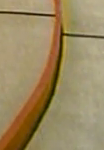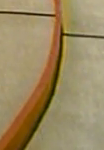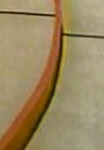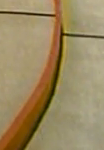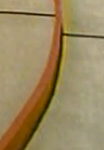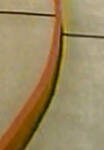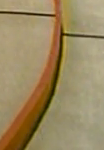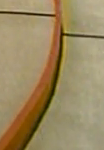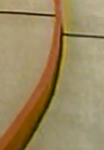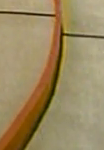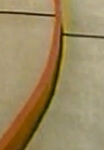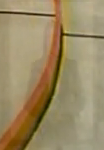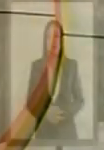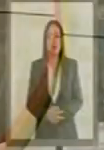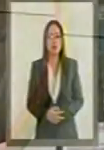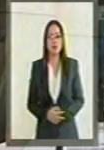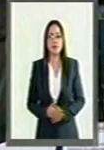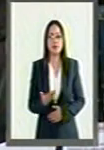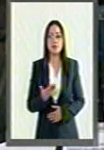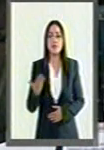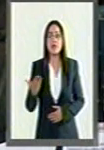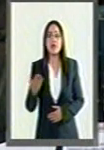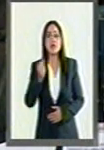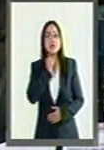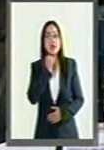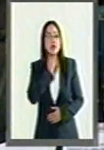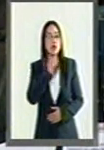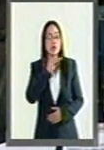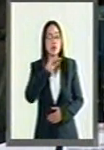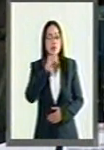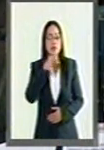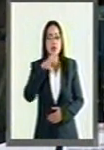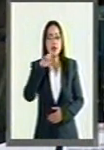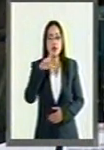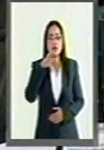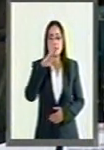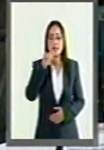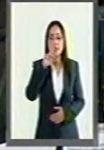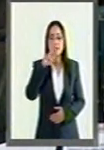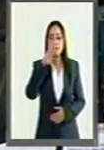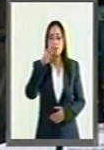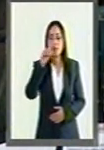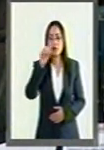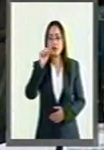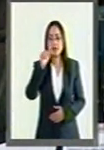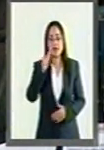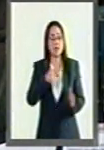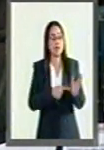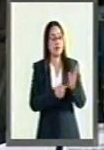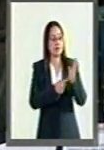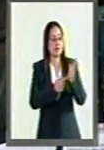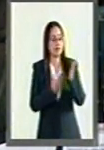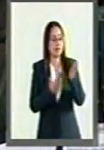Corresponde el uso de la tribuna al senador Miguel Barbosa Huerta para presentar el dictamen por la Comisión de Estudios.